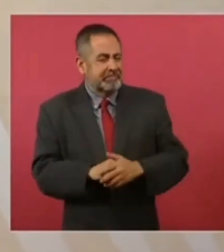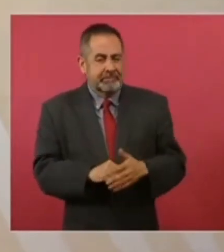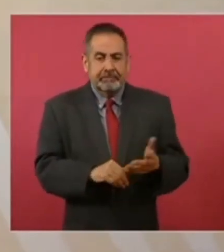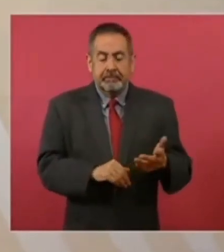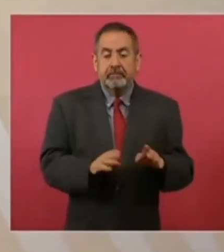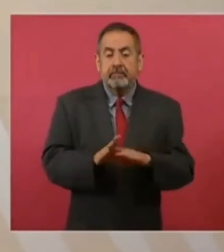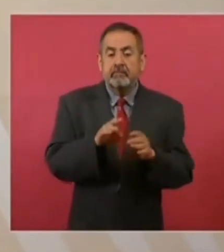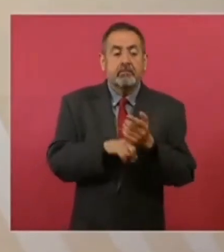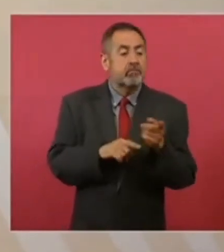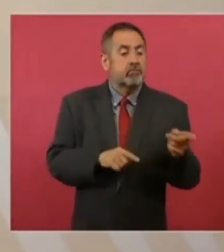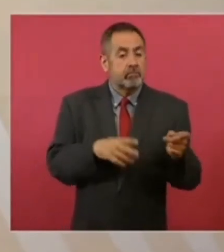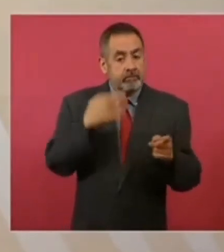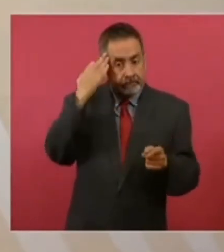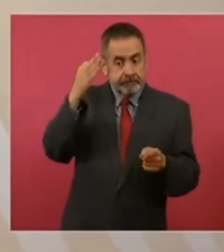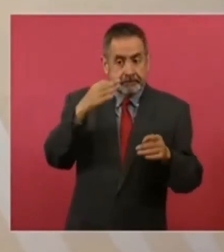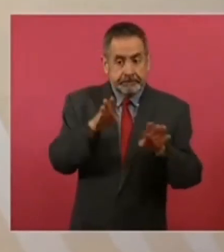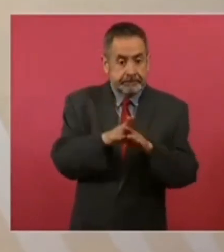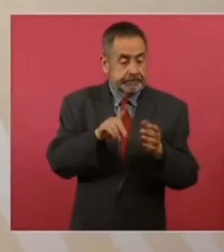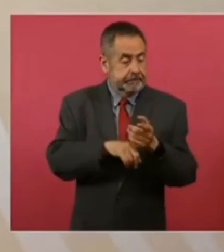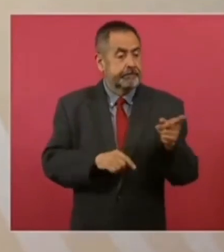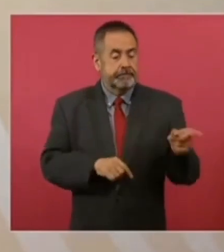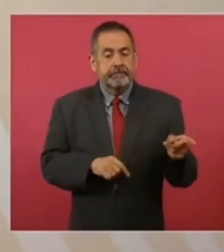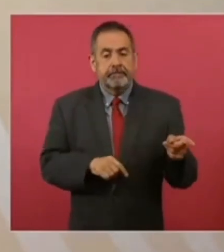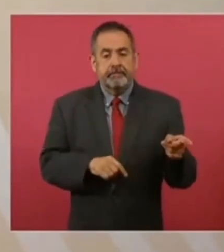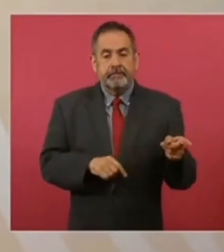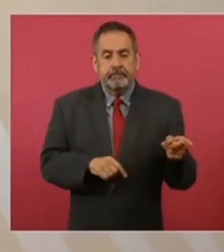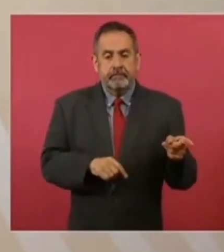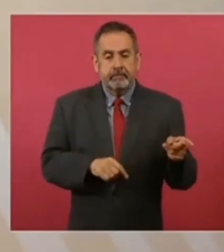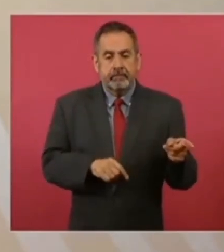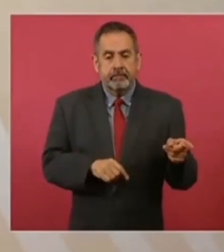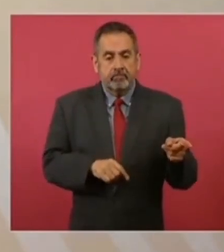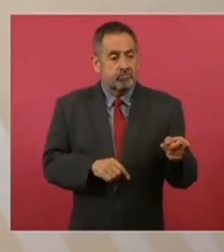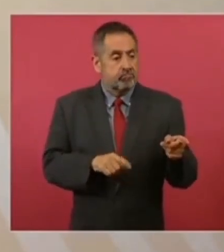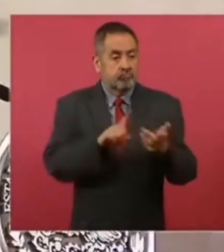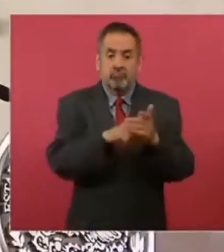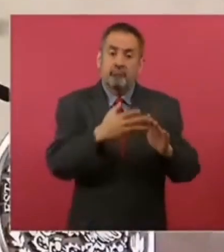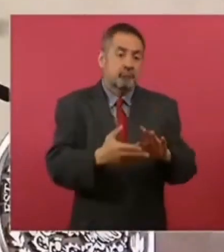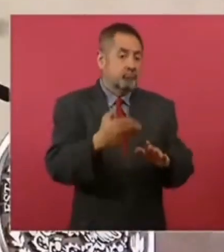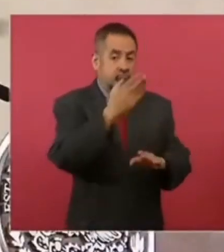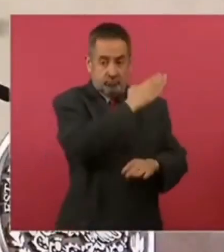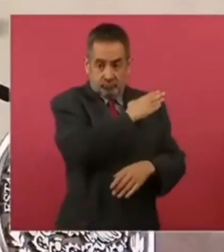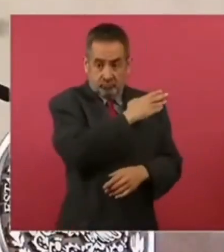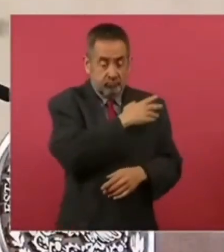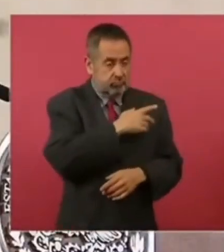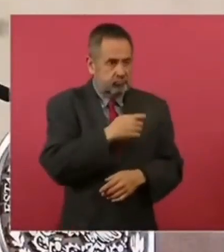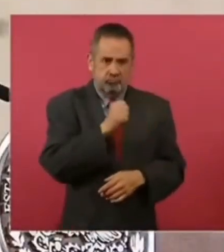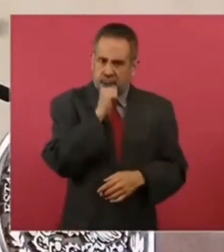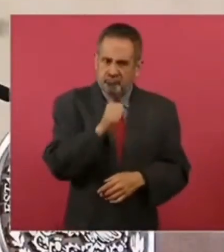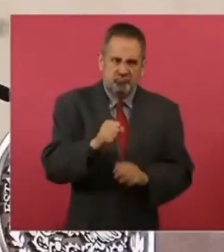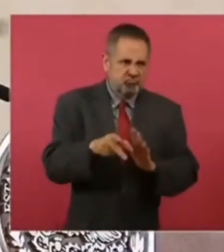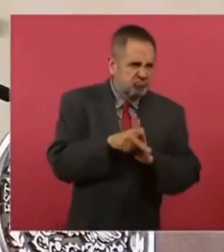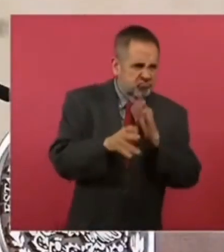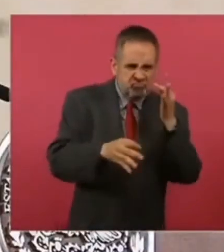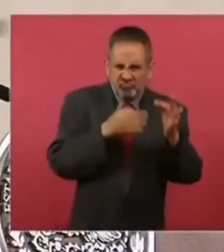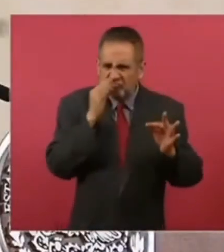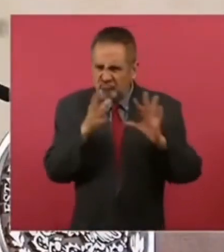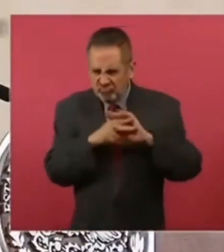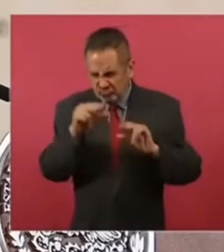Pero en ese tiempo eran muy buenos los periodistas